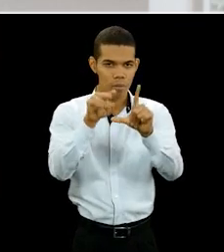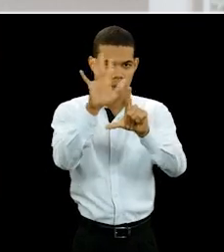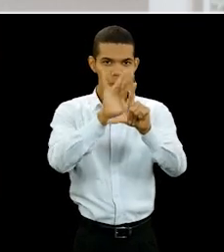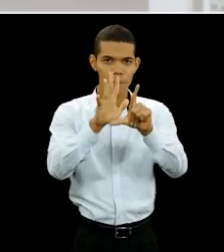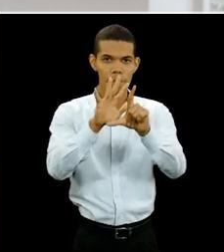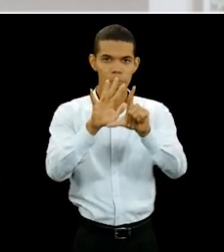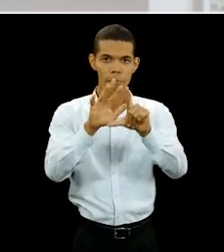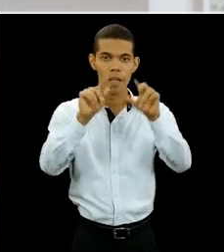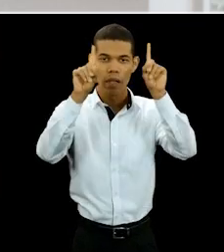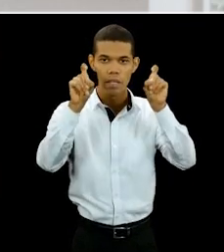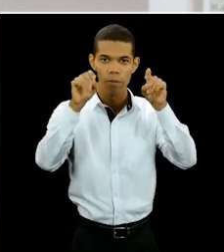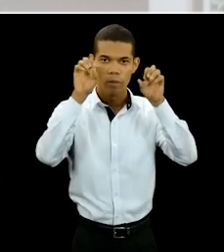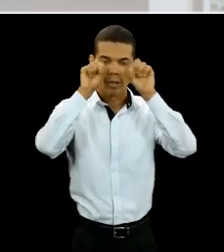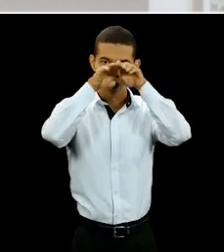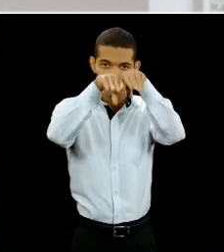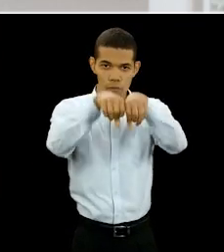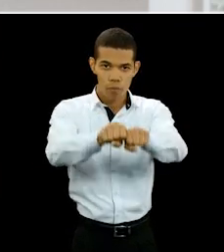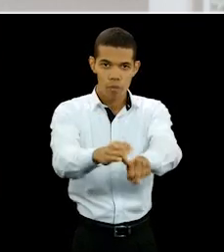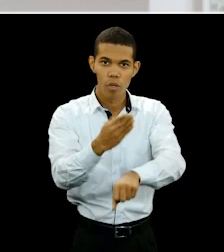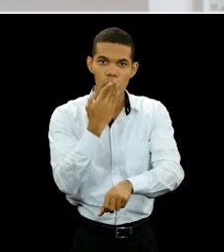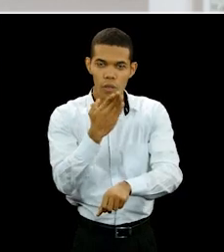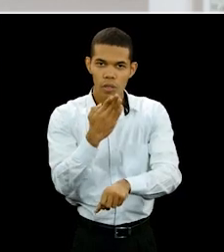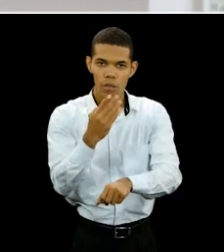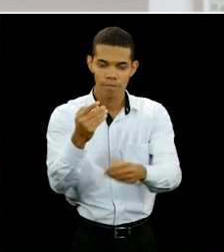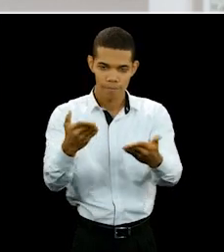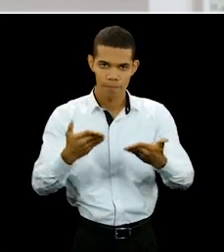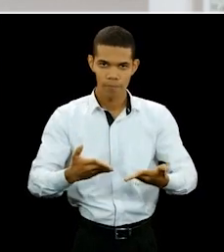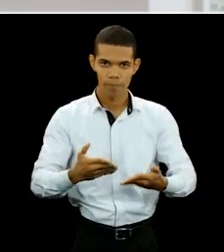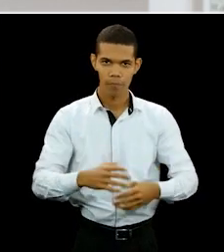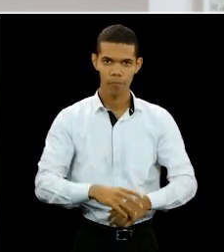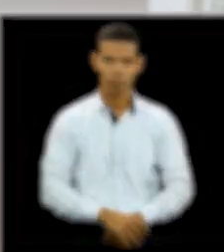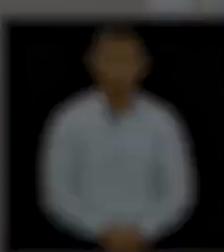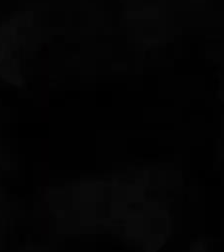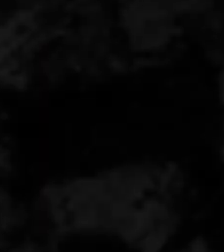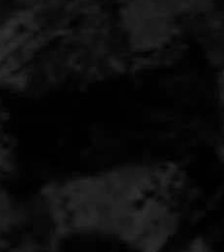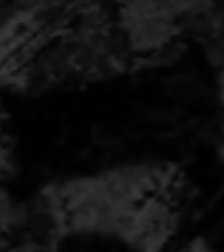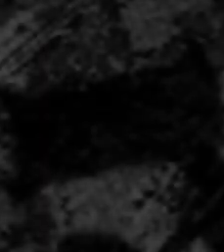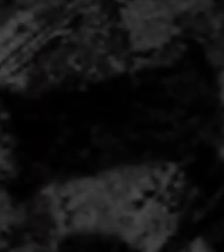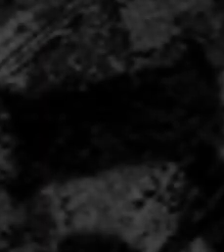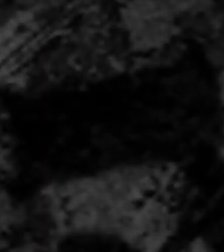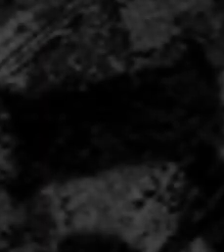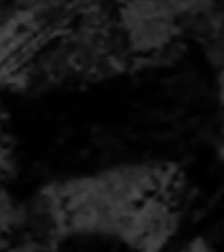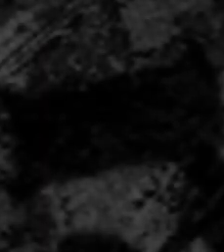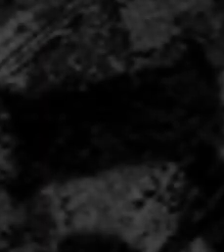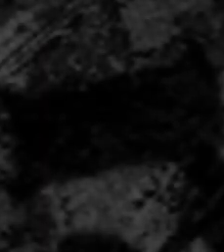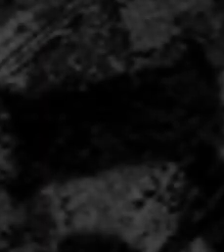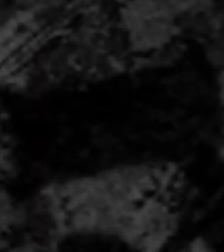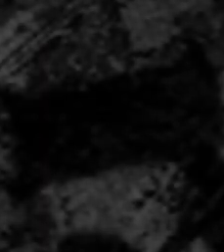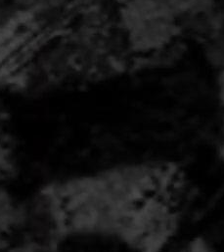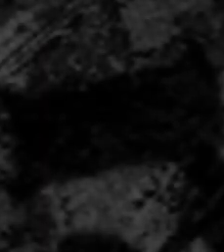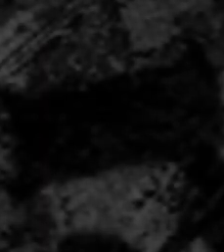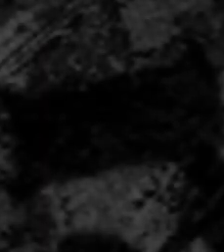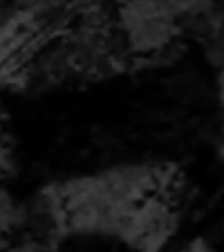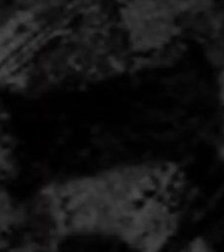especial el tema será la destrucción de Jerusalén quédense con nosotros